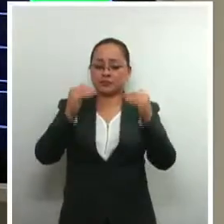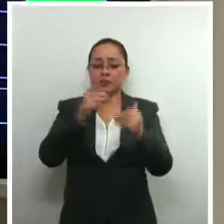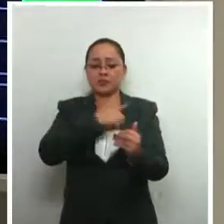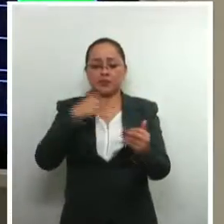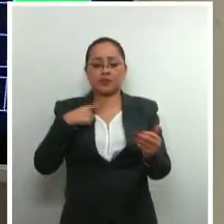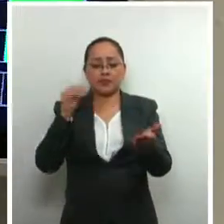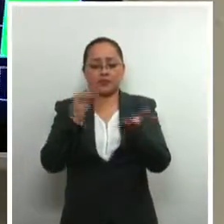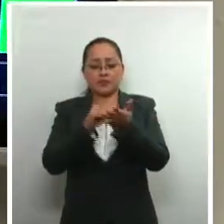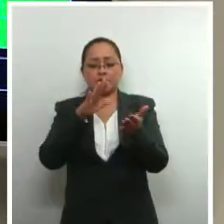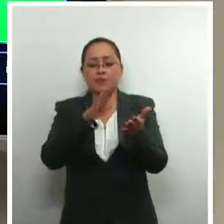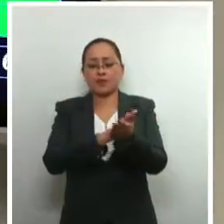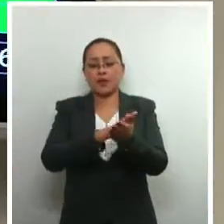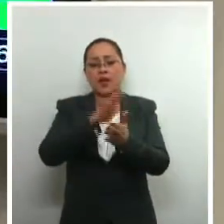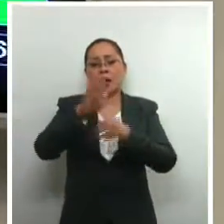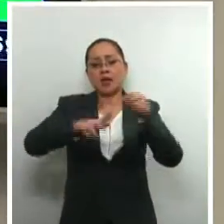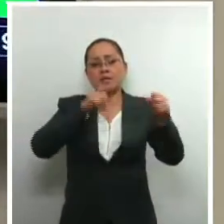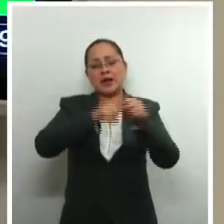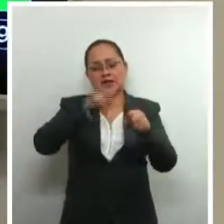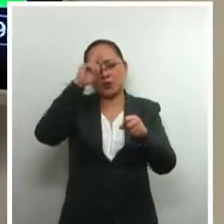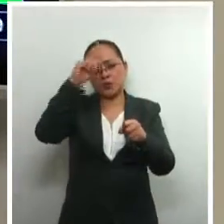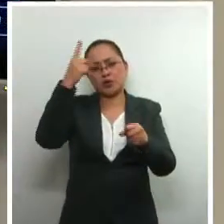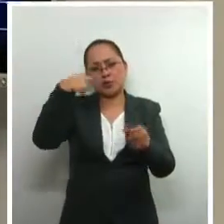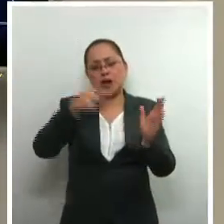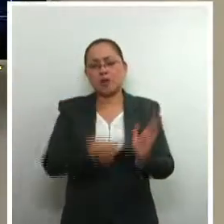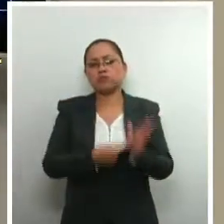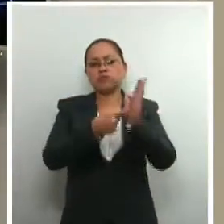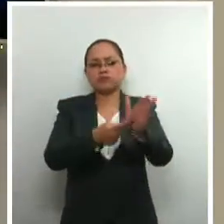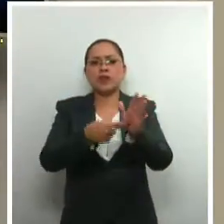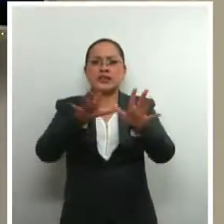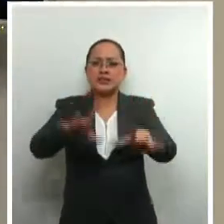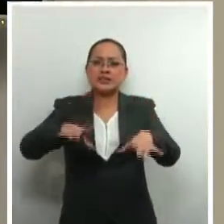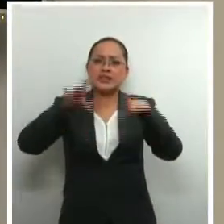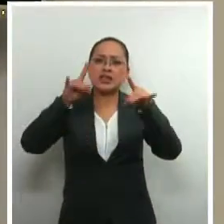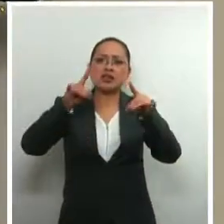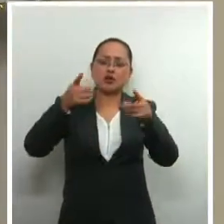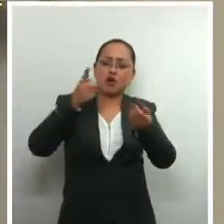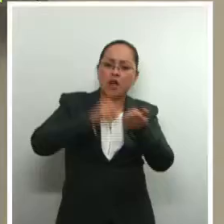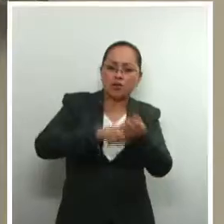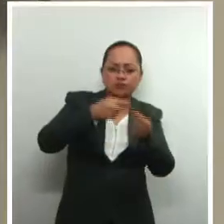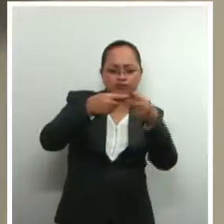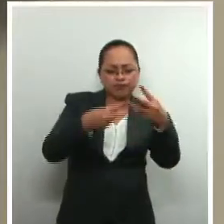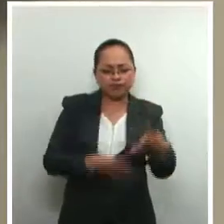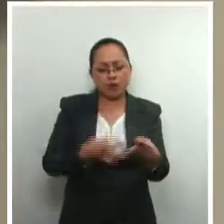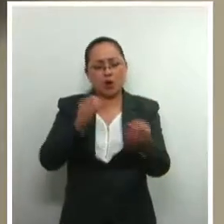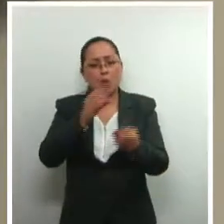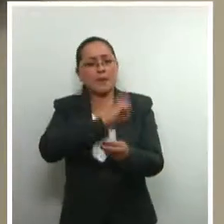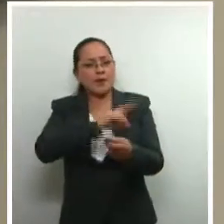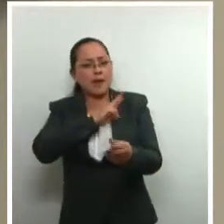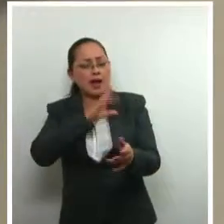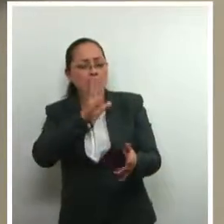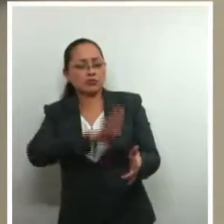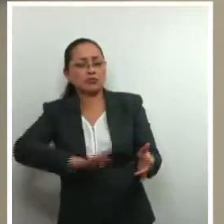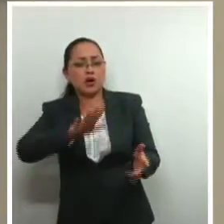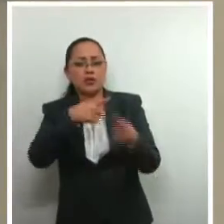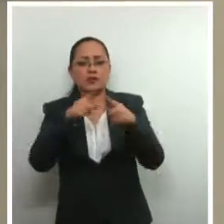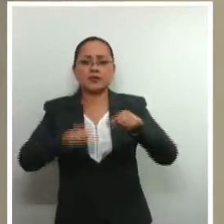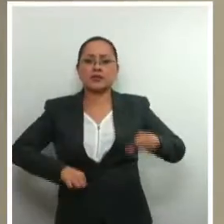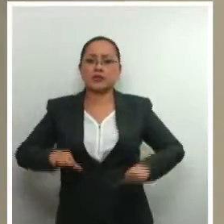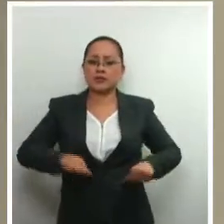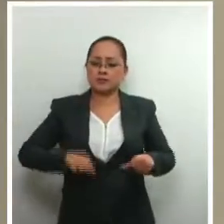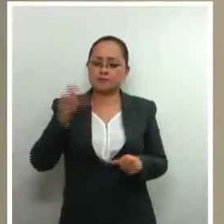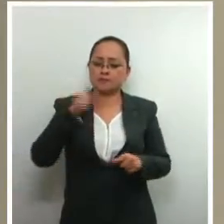prohibir el empleo de los animales en espectáculos públicos o privados y otras